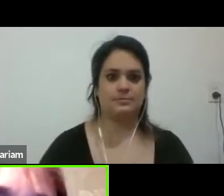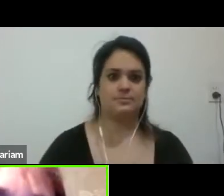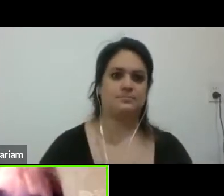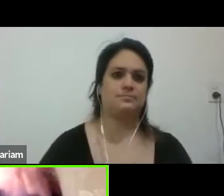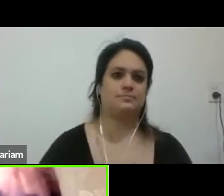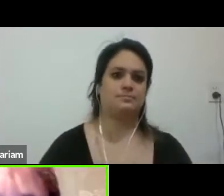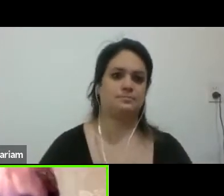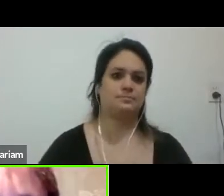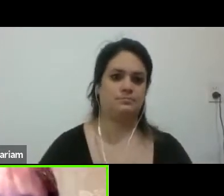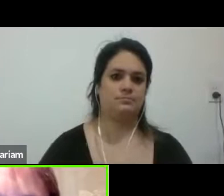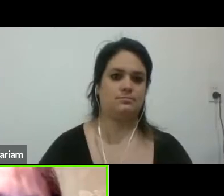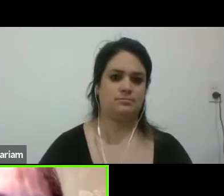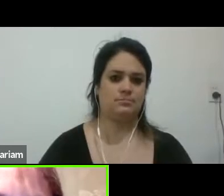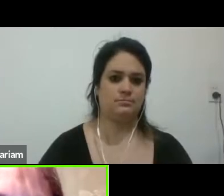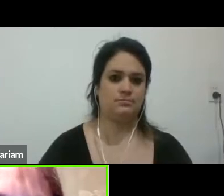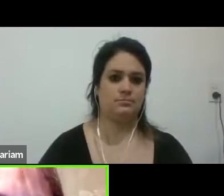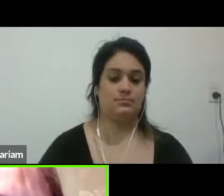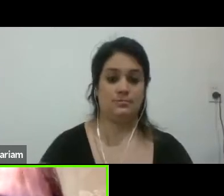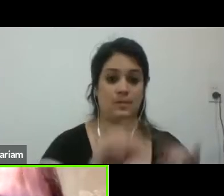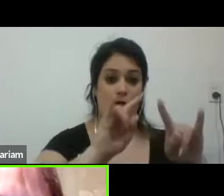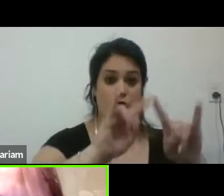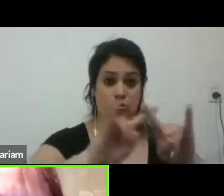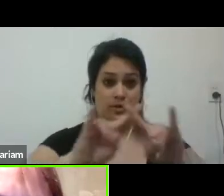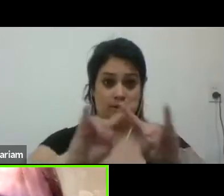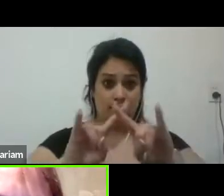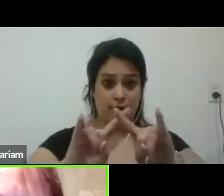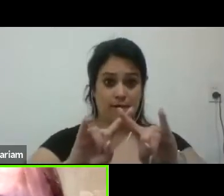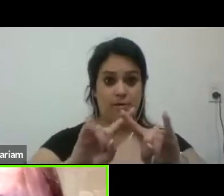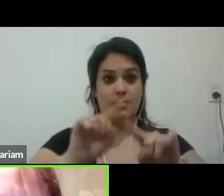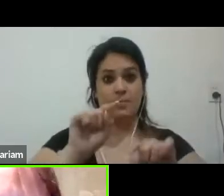la página es www uve